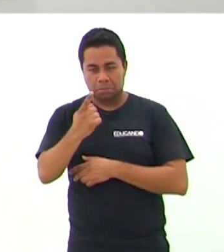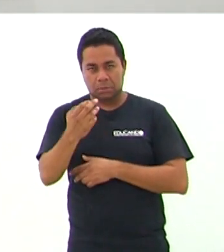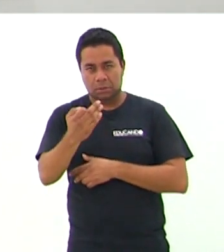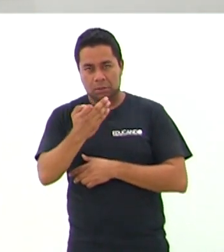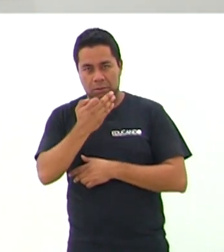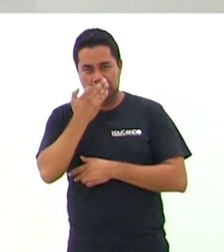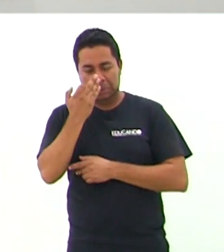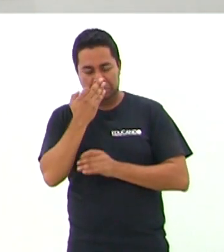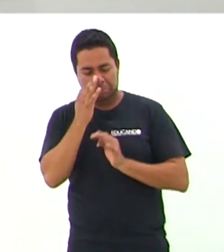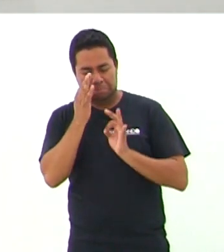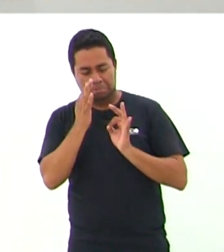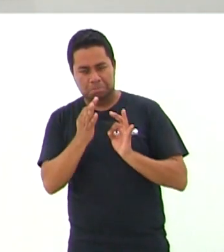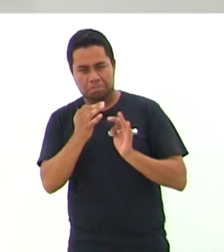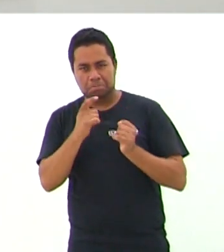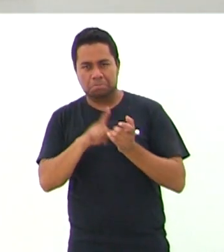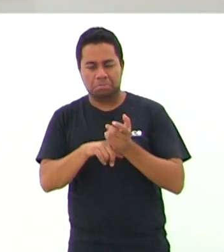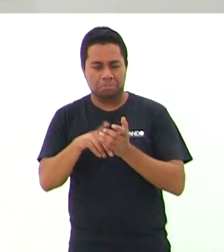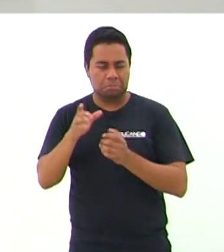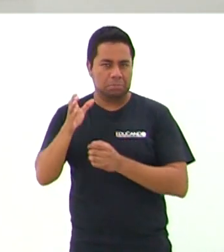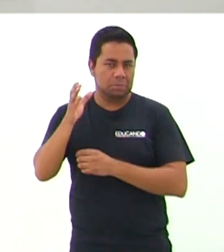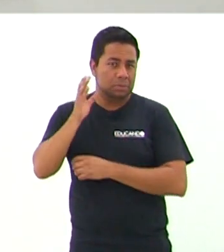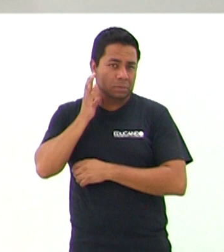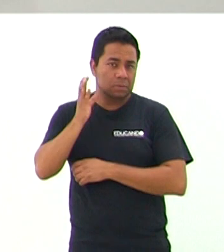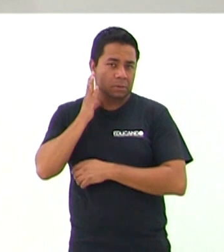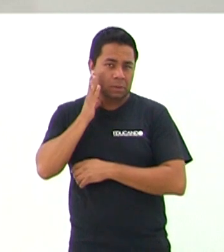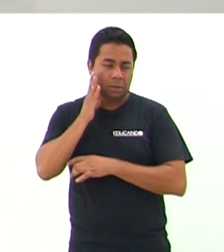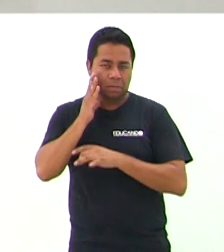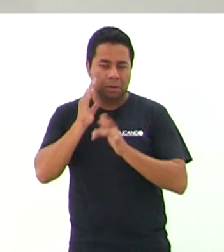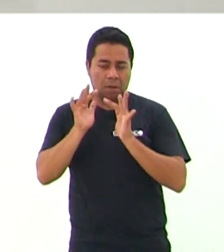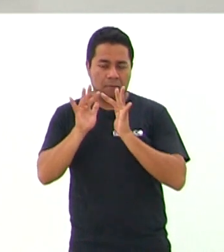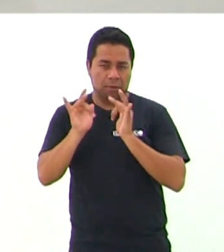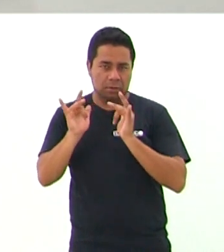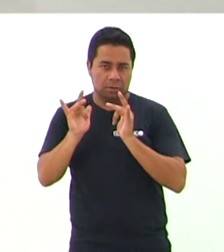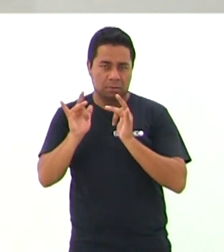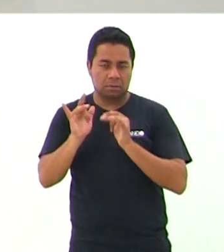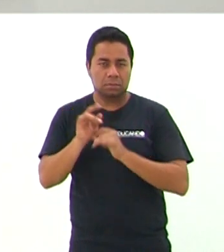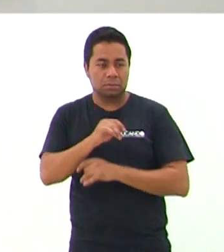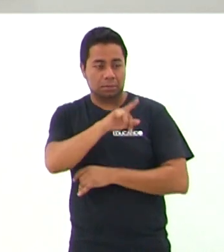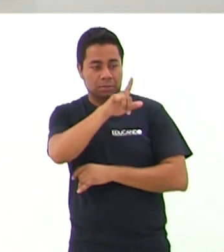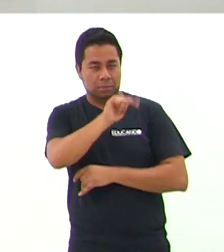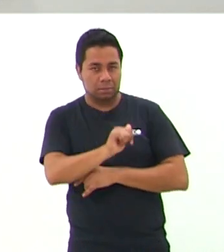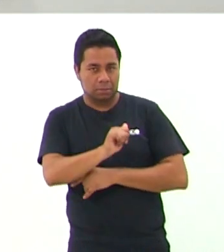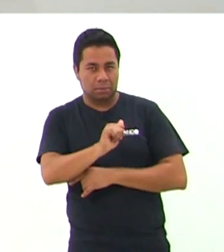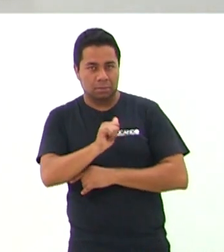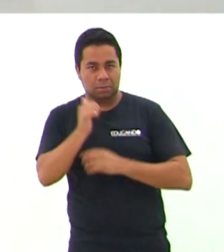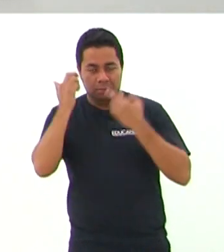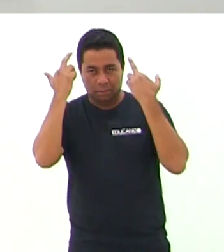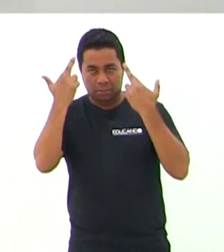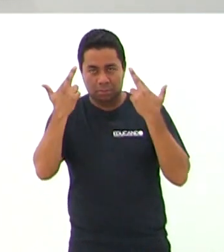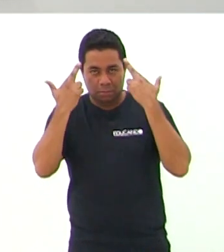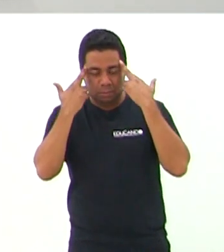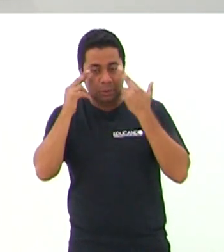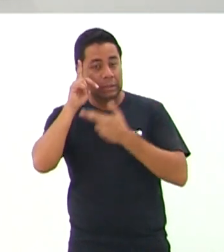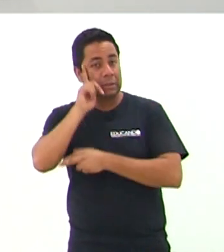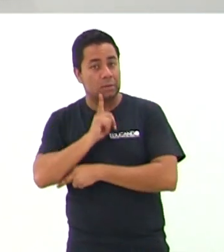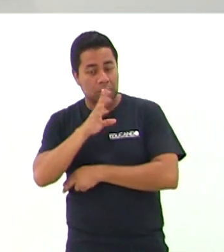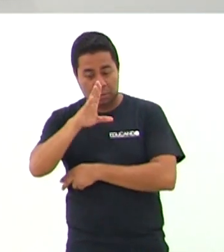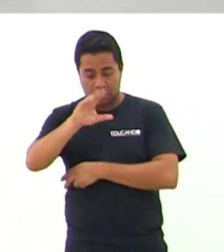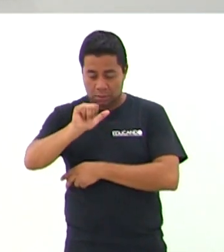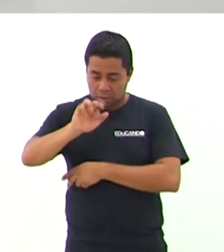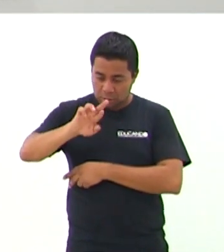francesa. Bien, atención con esta parte. La emperatriz